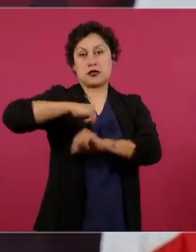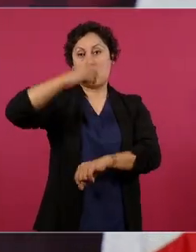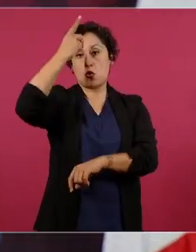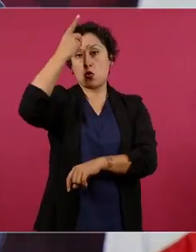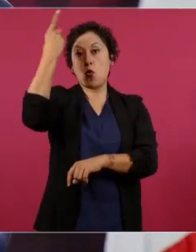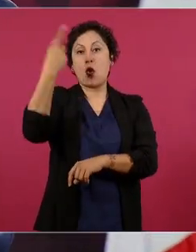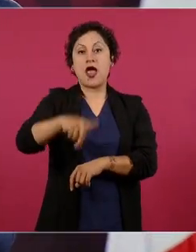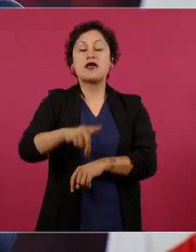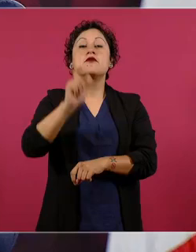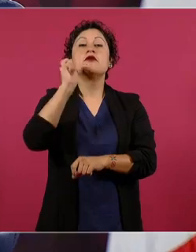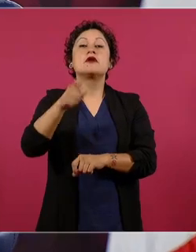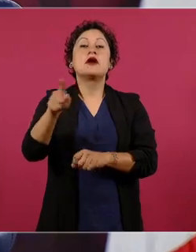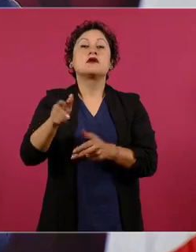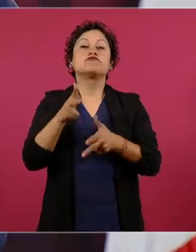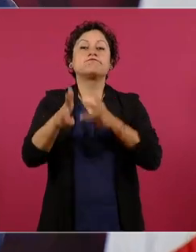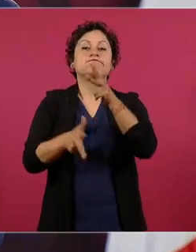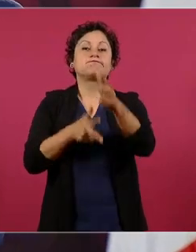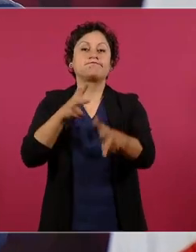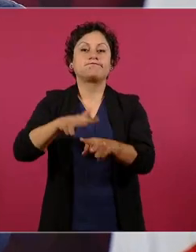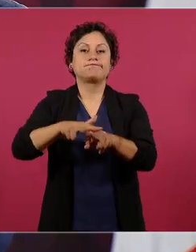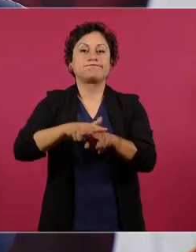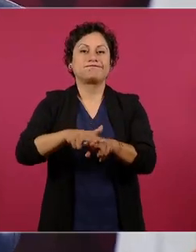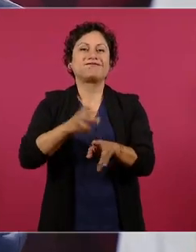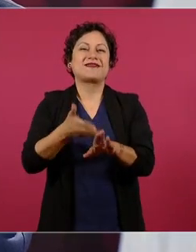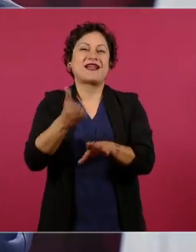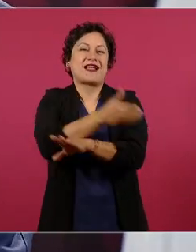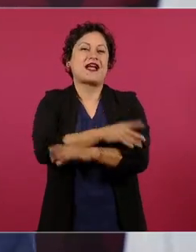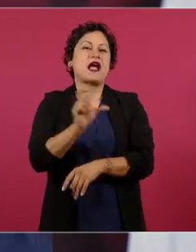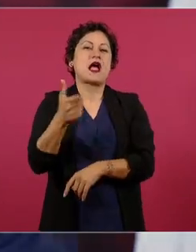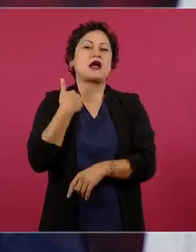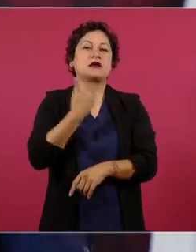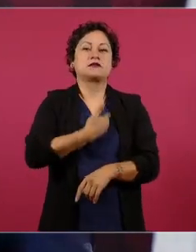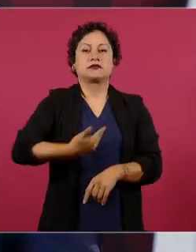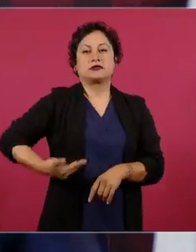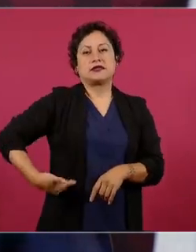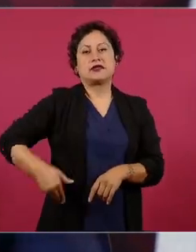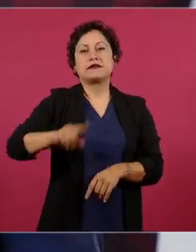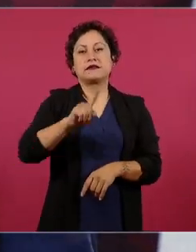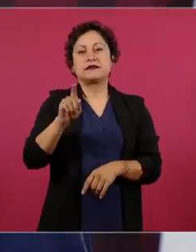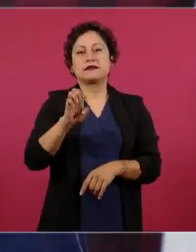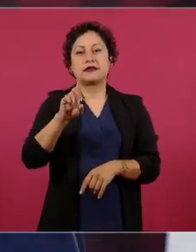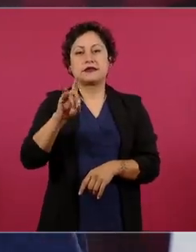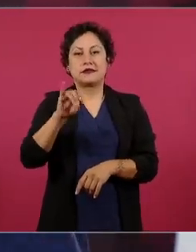Zedillo, cuando se privatizó